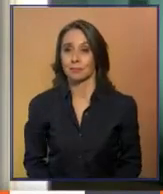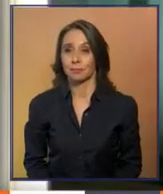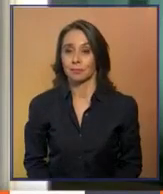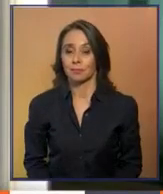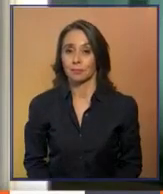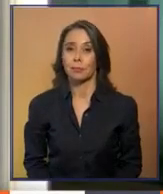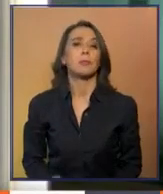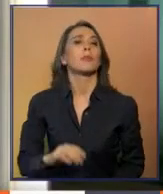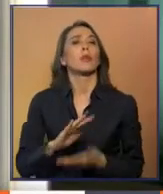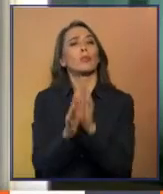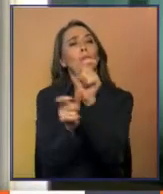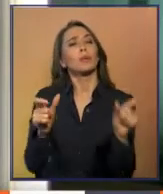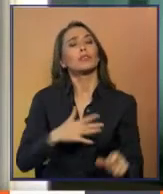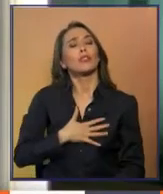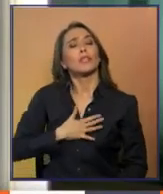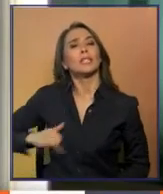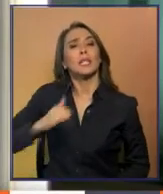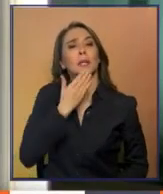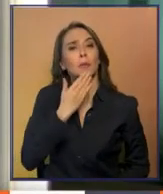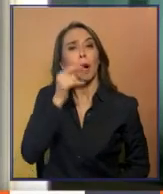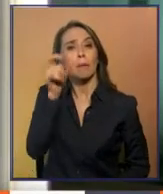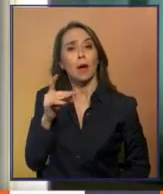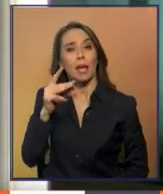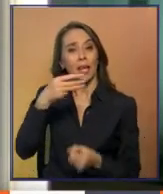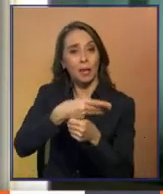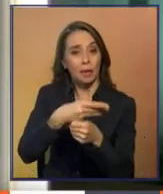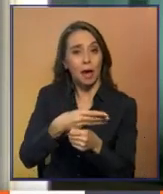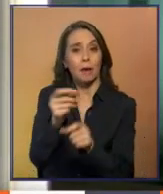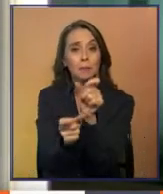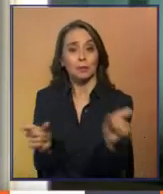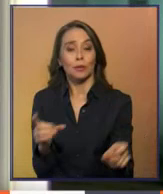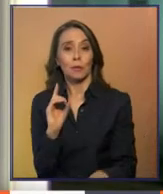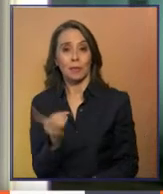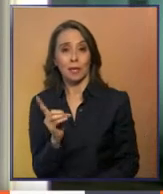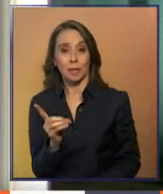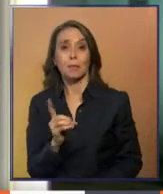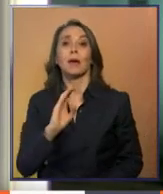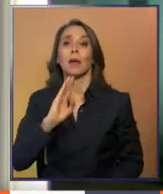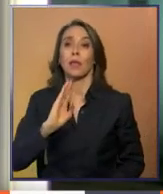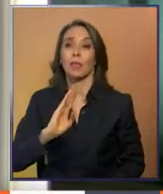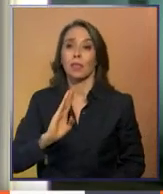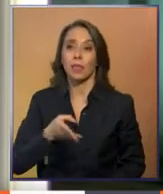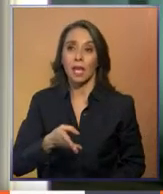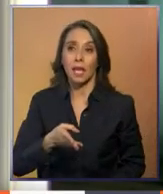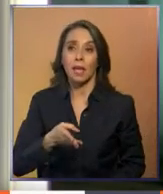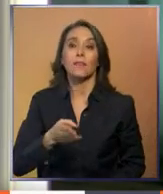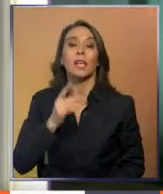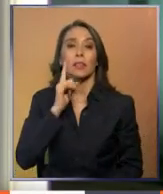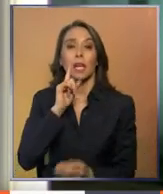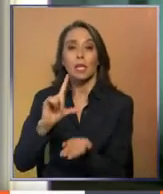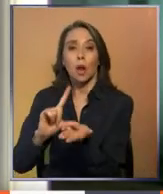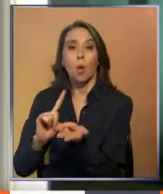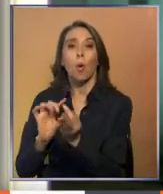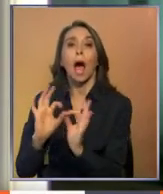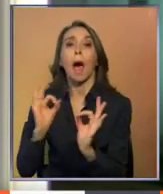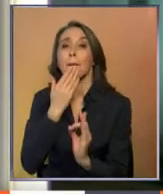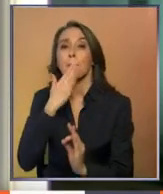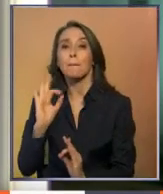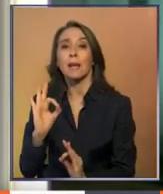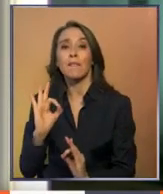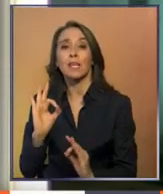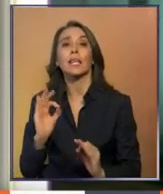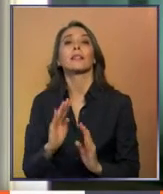El sentido común indica que los adultos mayores y los discapacitados deben tener ubicaciones preferentes en las filas de